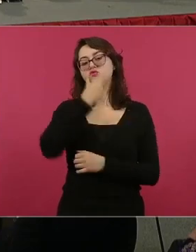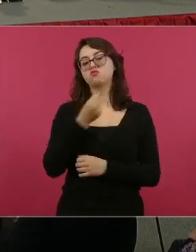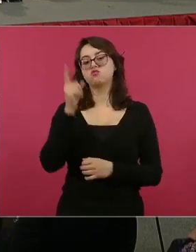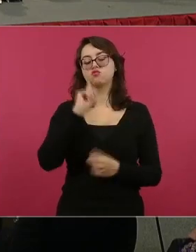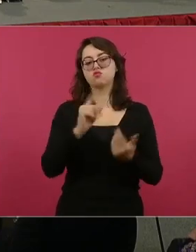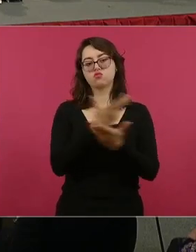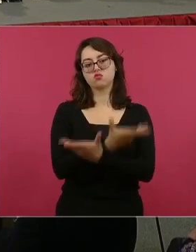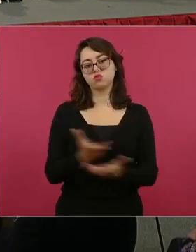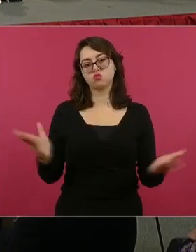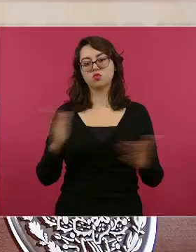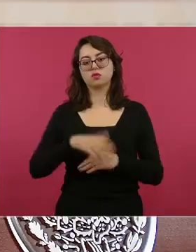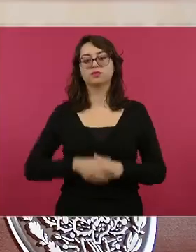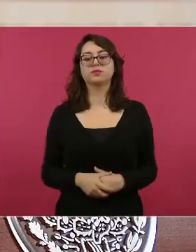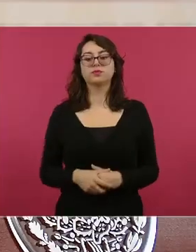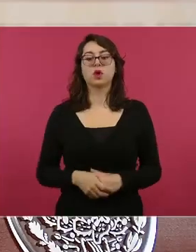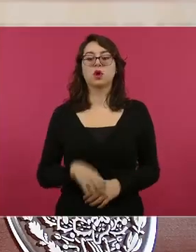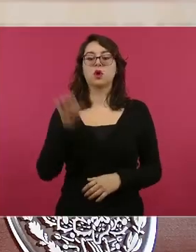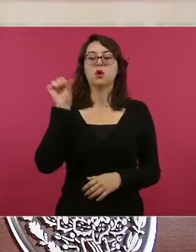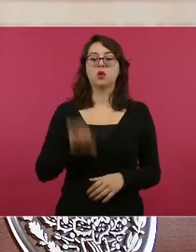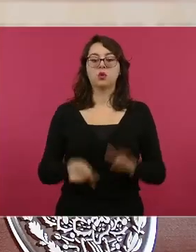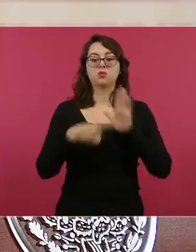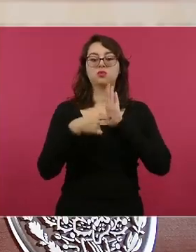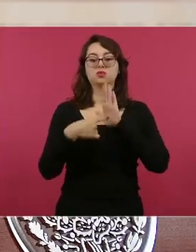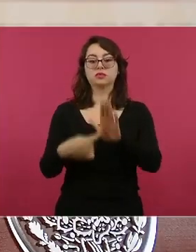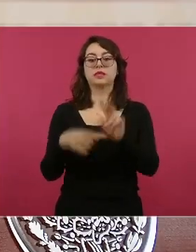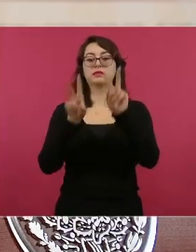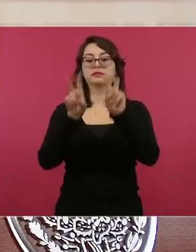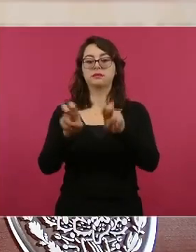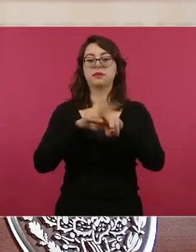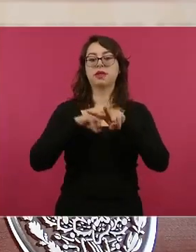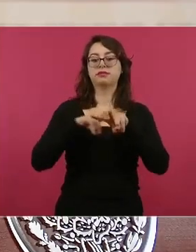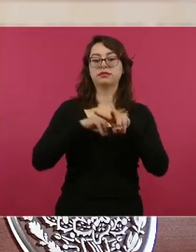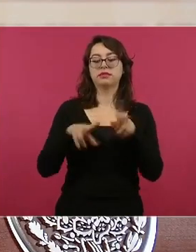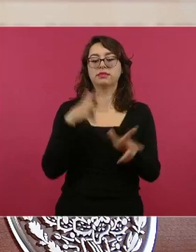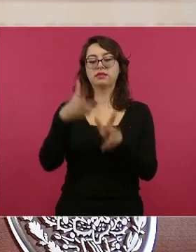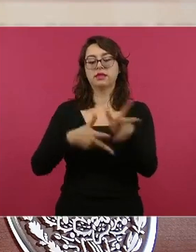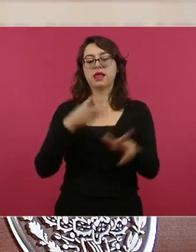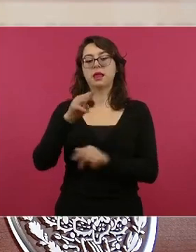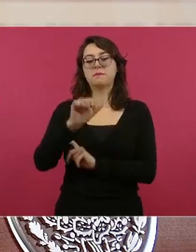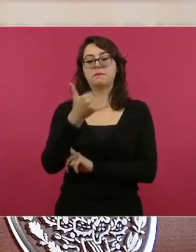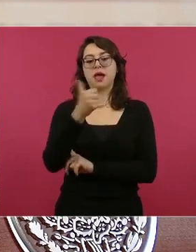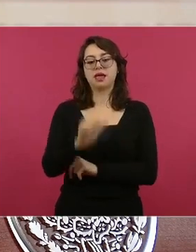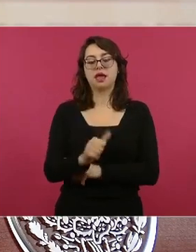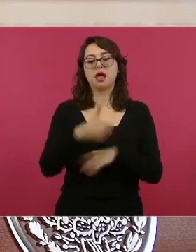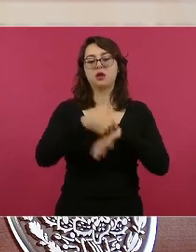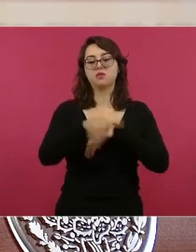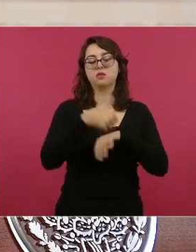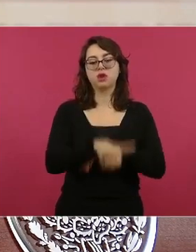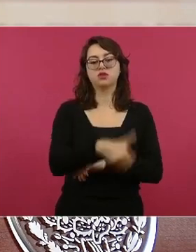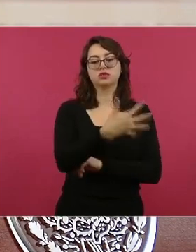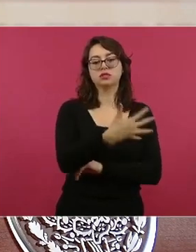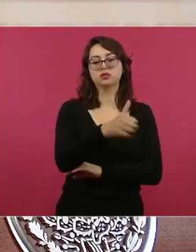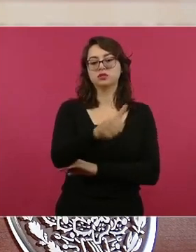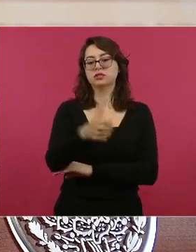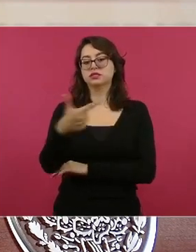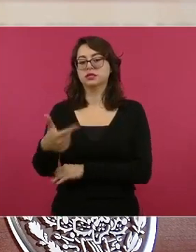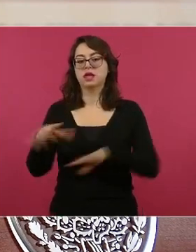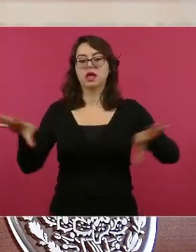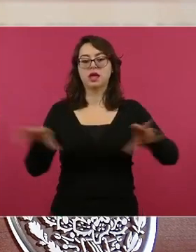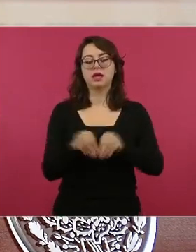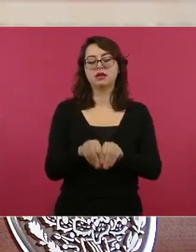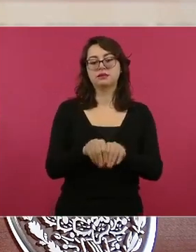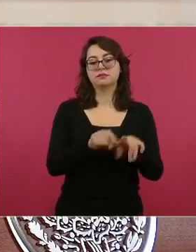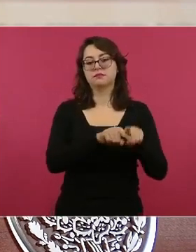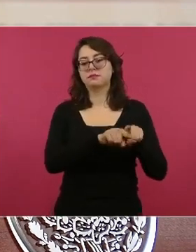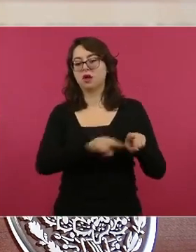Hoy vamos a informar sobre el tramo 5, 6 y 7 del Tren Maya, que suman 621 kilómetros y pasan